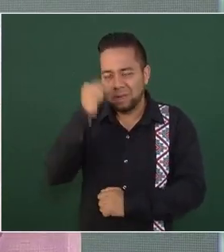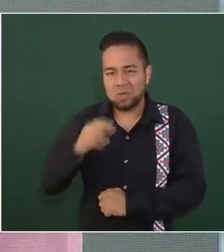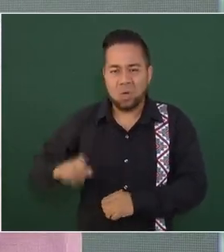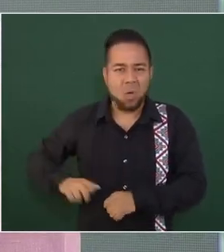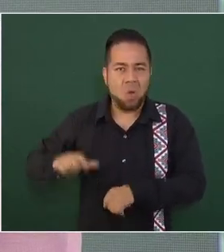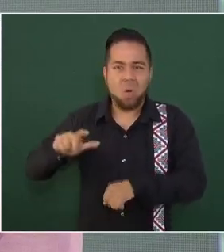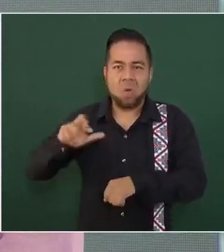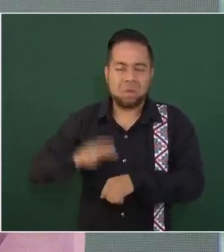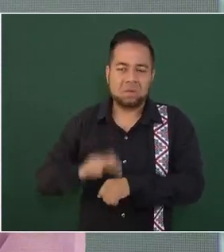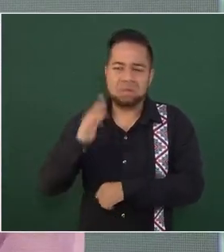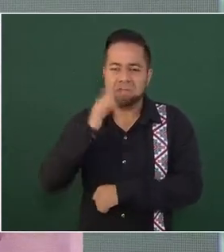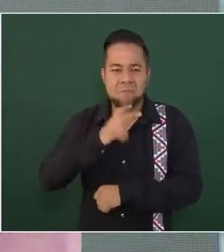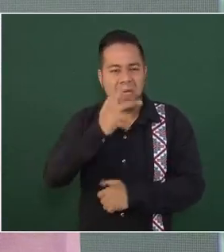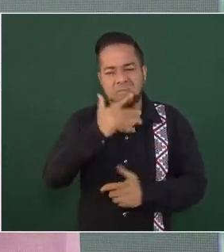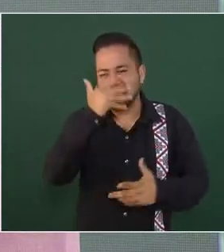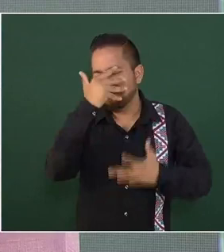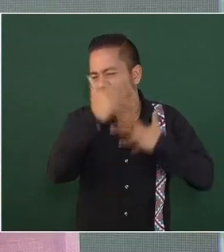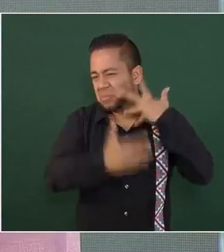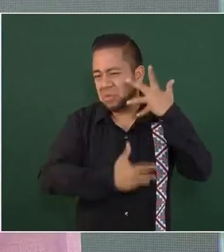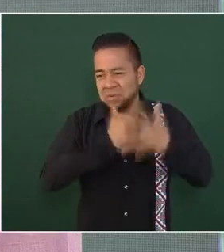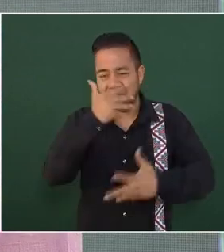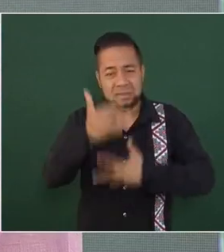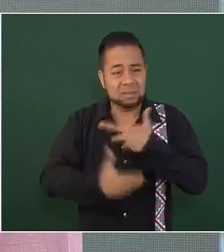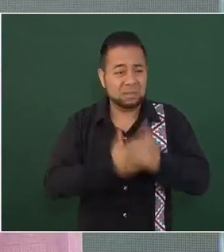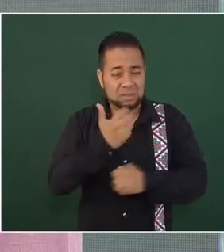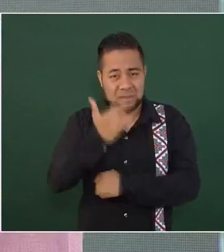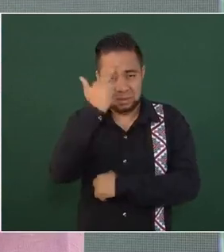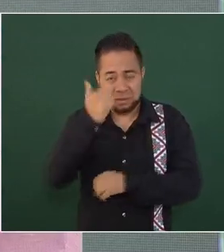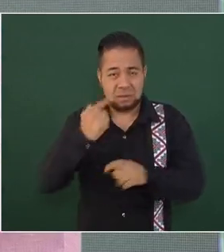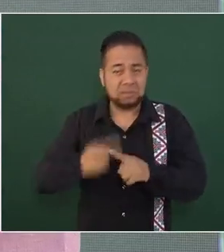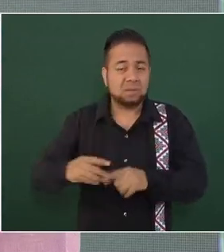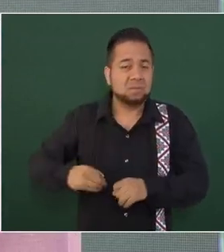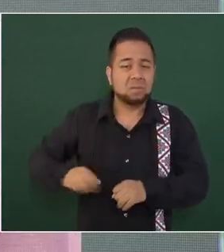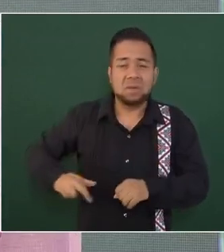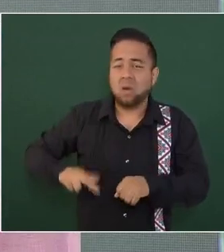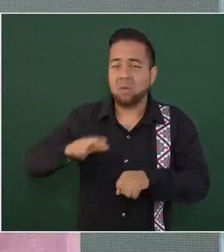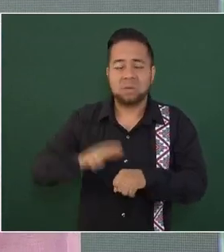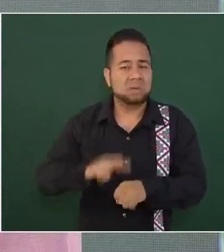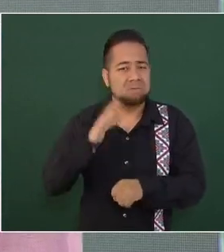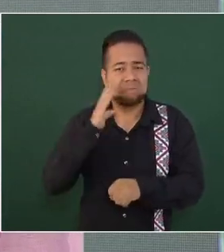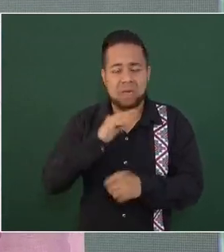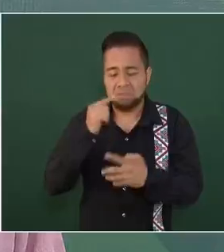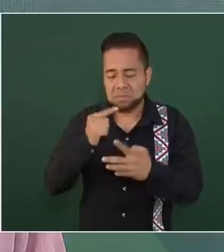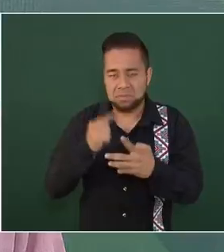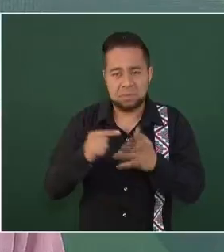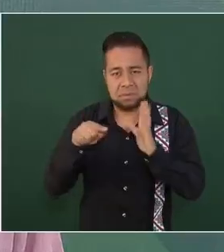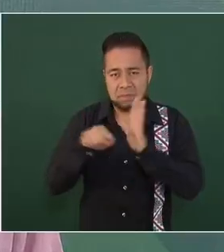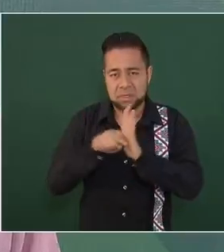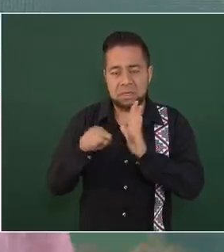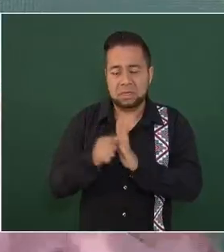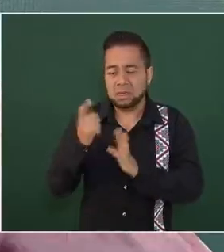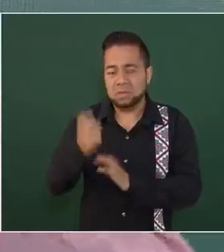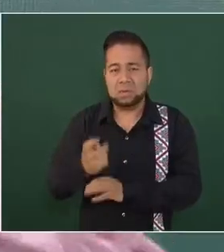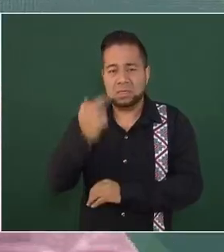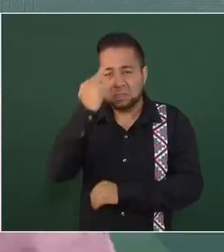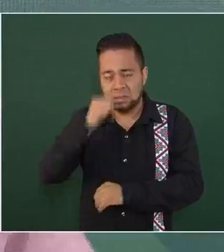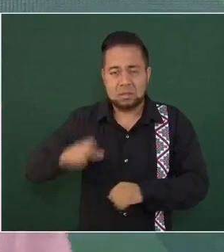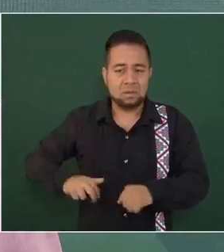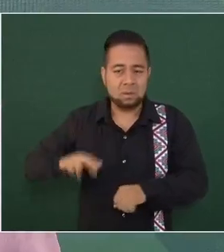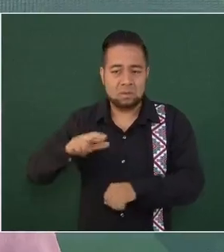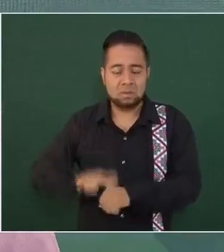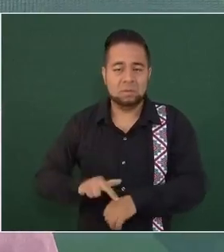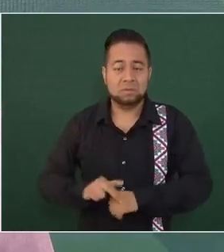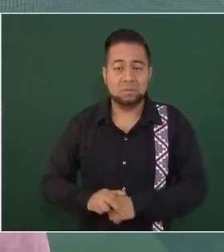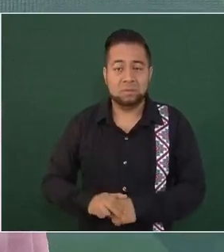de la violencia y de otros males entonces hay que